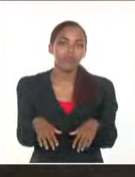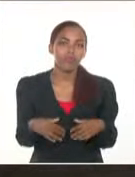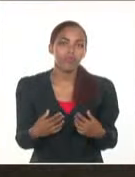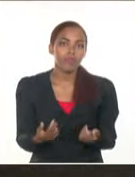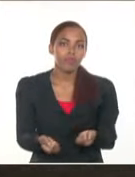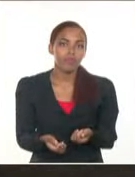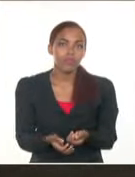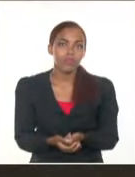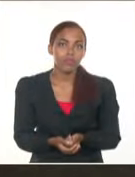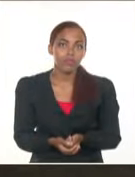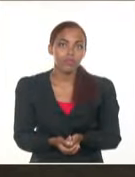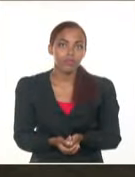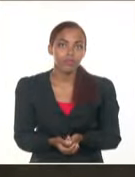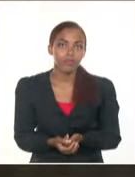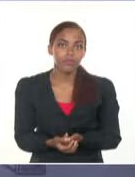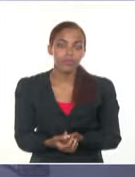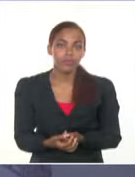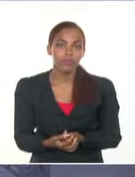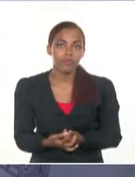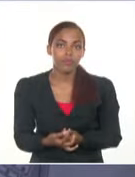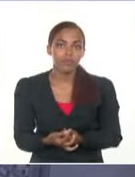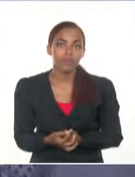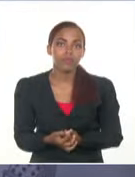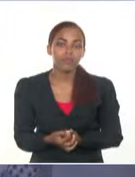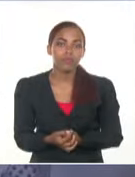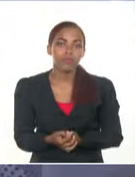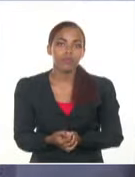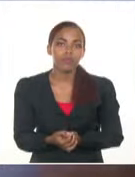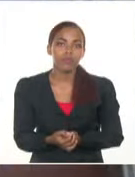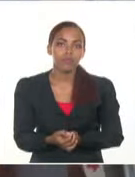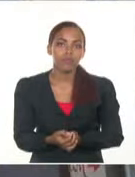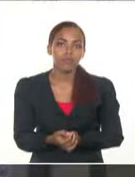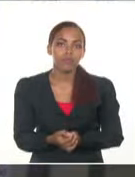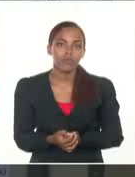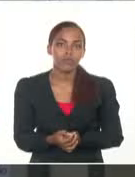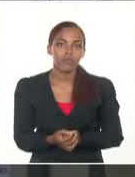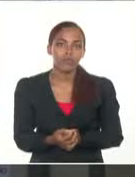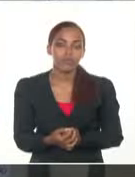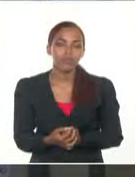tono con la marcha del perfeccionamiento del sistema del comercio interior.